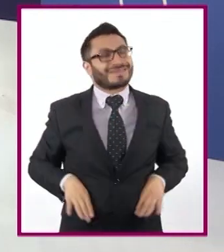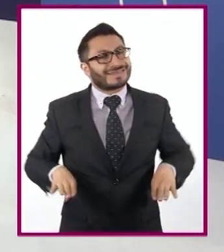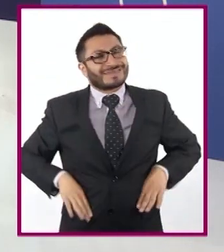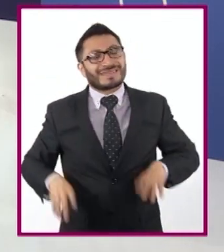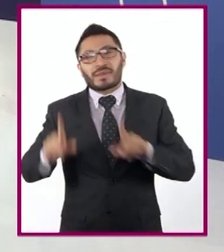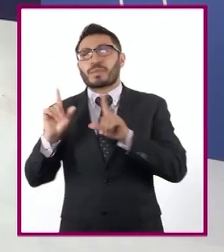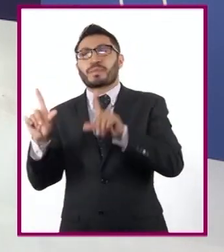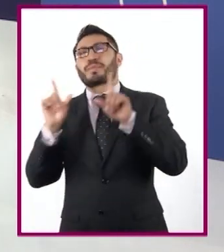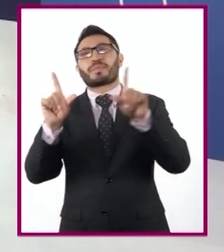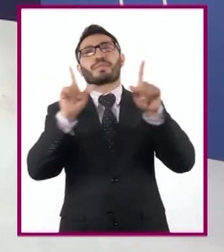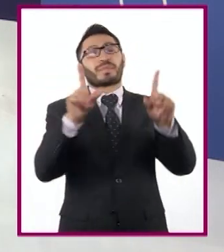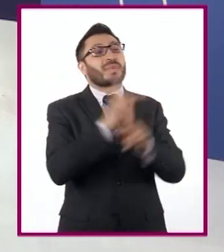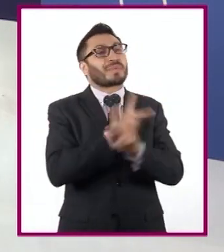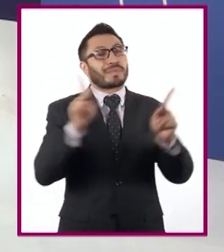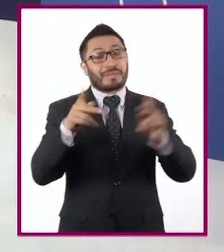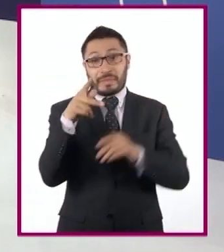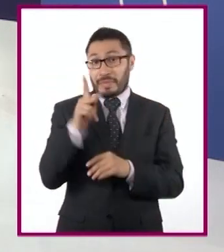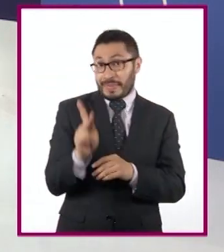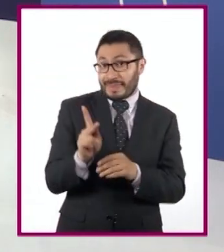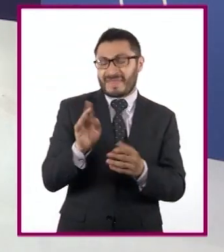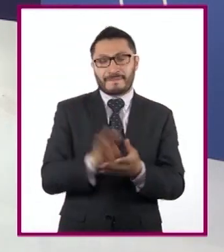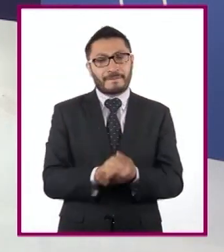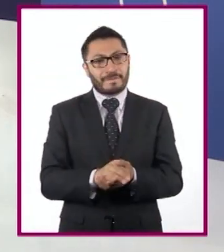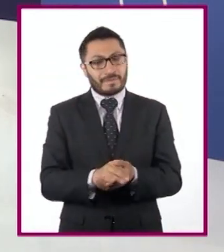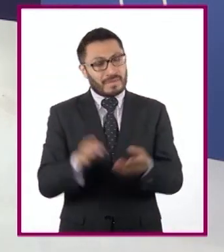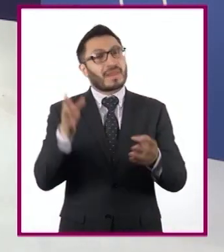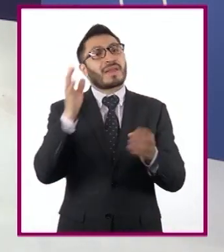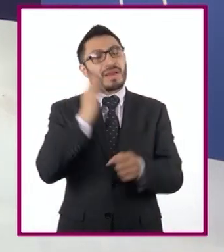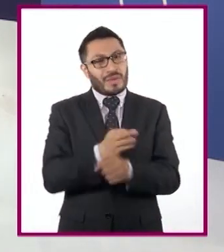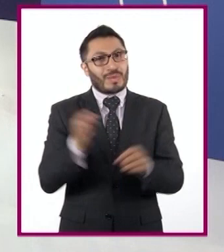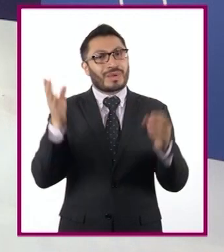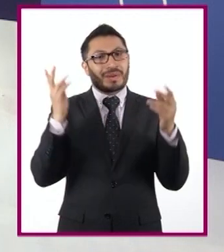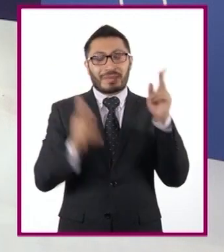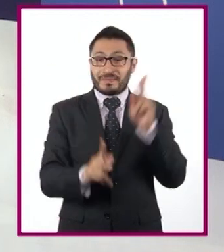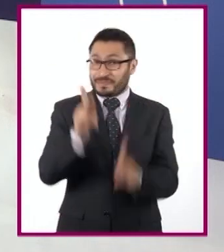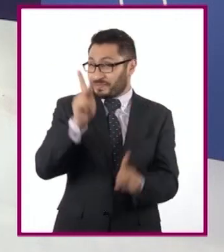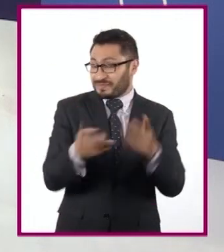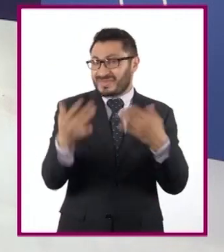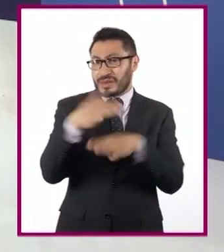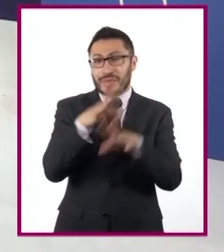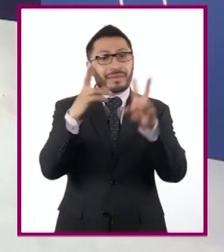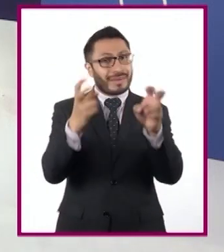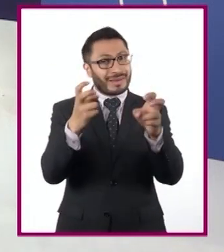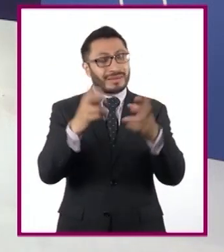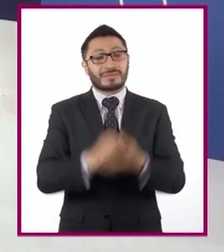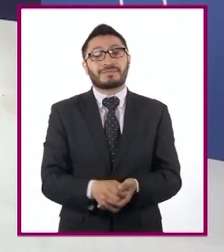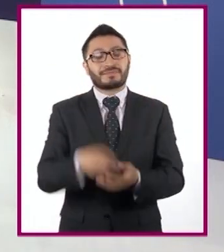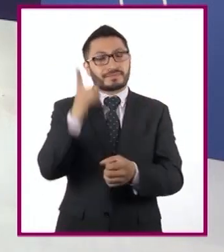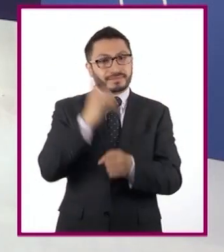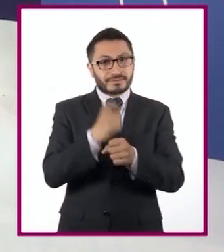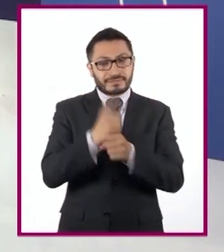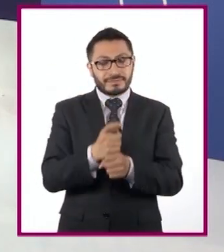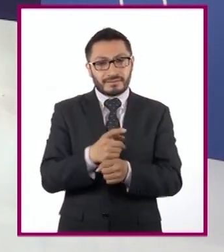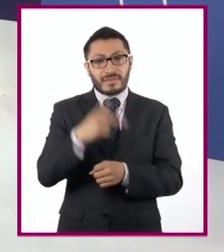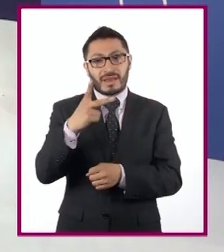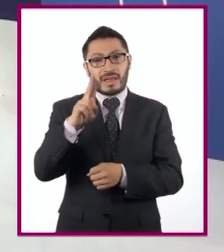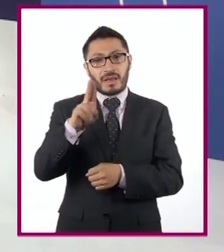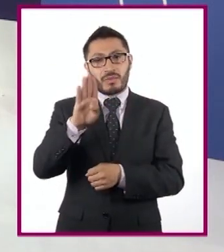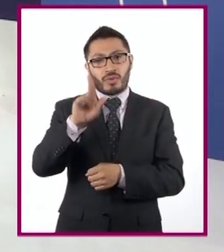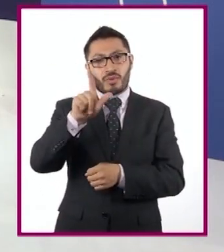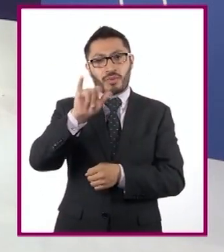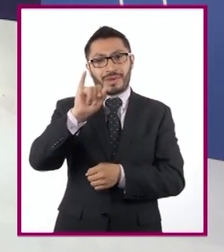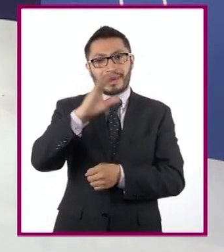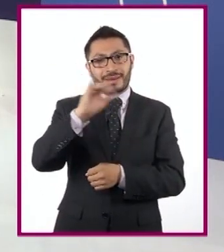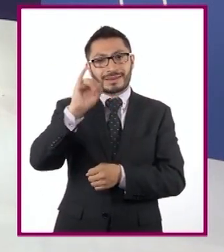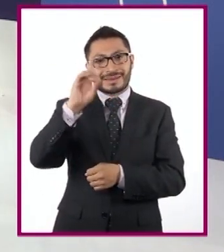de los anuncios publicitarios, pero hablemos de ellas. Primero, tenemos que decir que la publicidad se vale de un